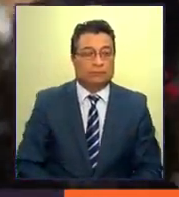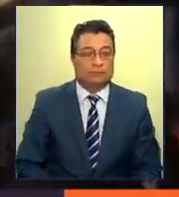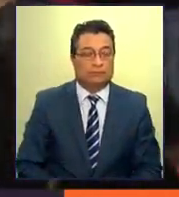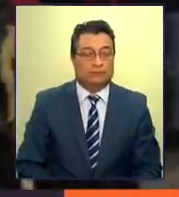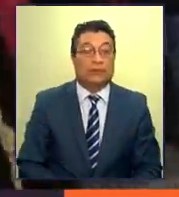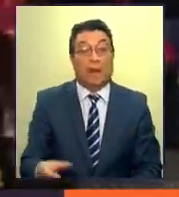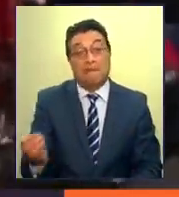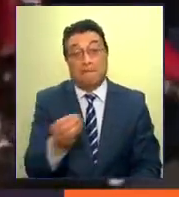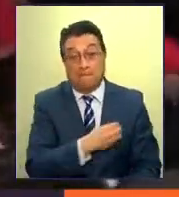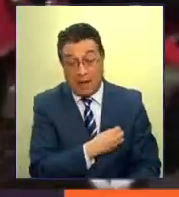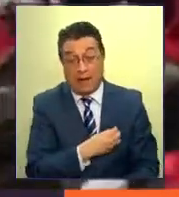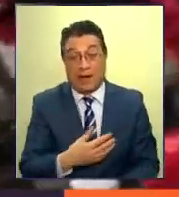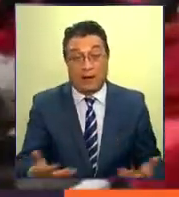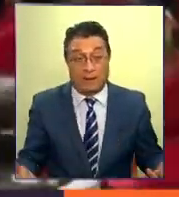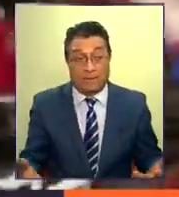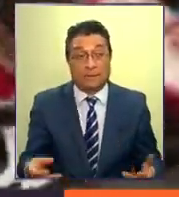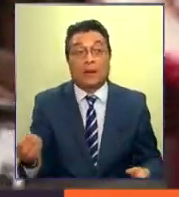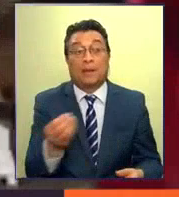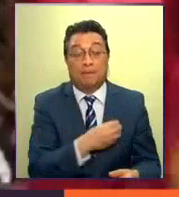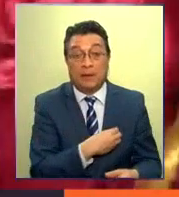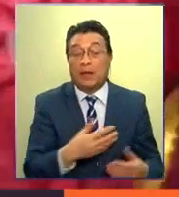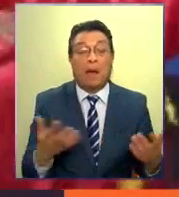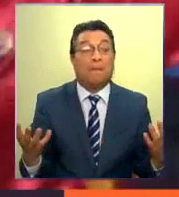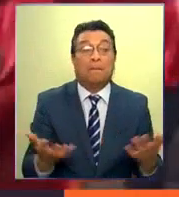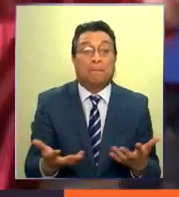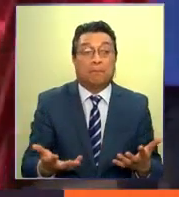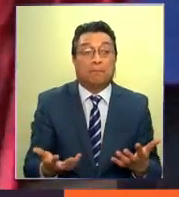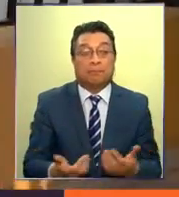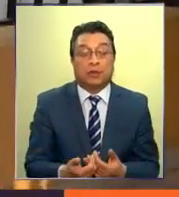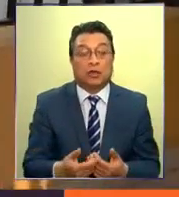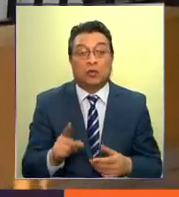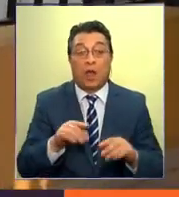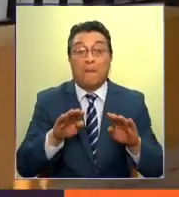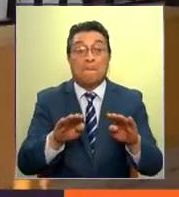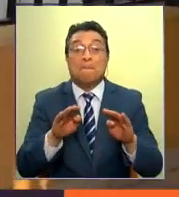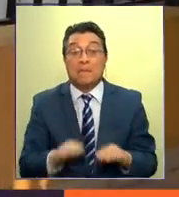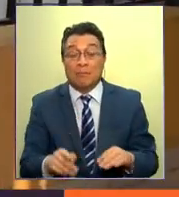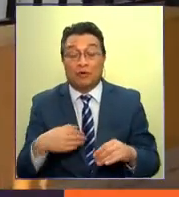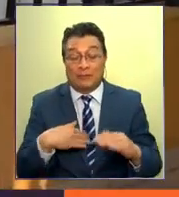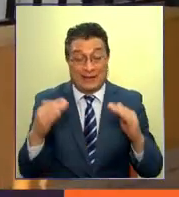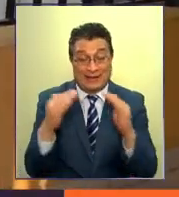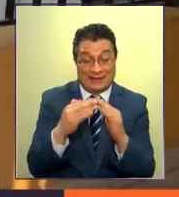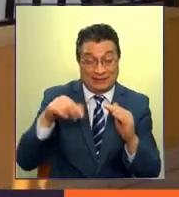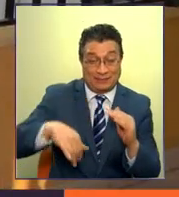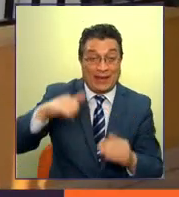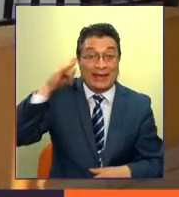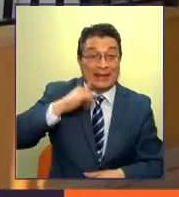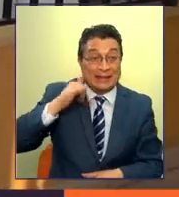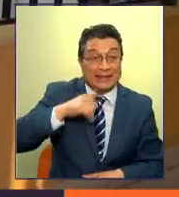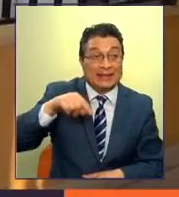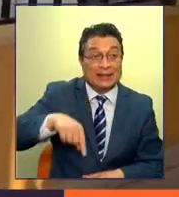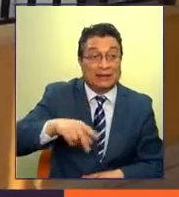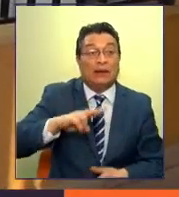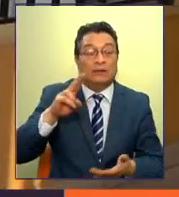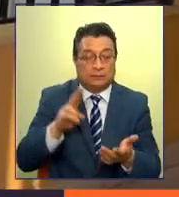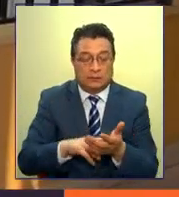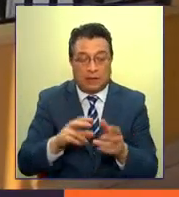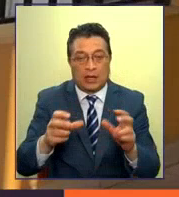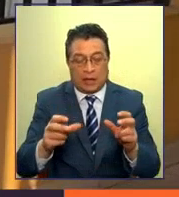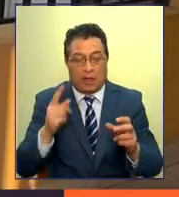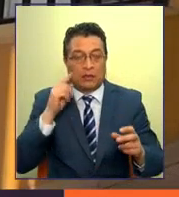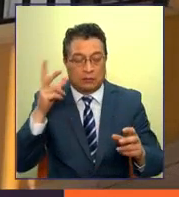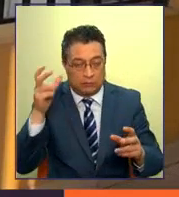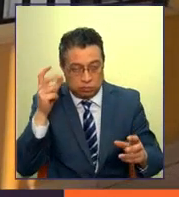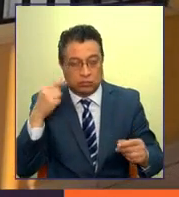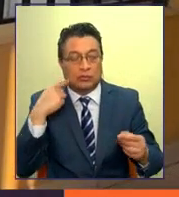Triste. Es triste porque no es lo mismo estar acá en casa en Iquique. Es cierto, prender la radio, seguir las